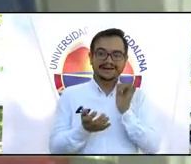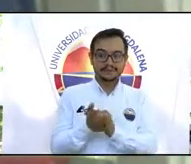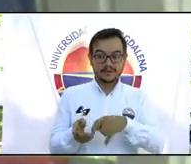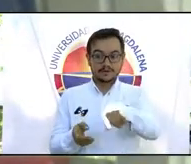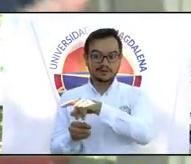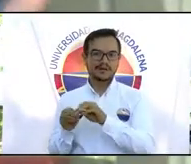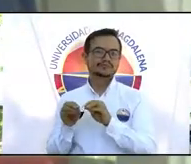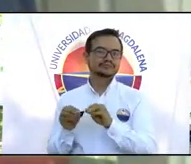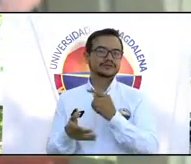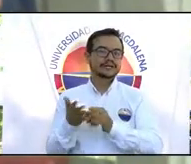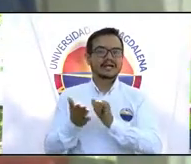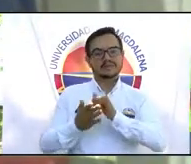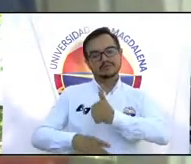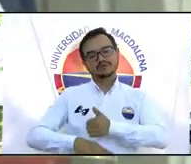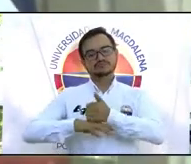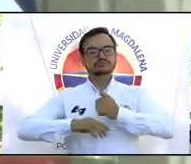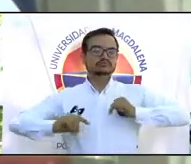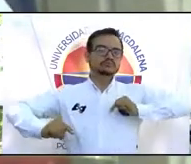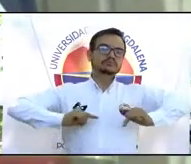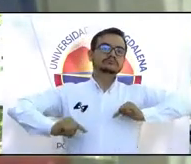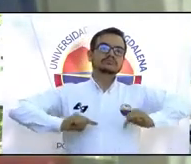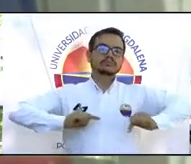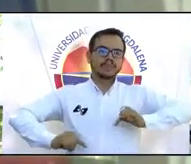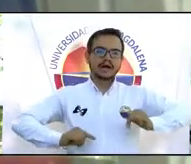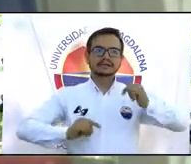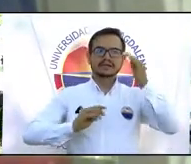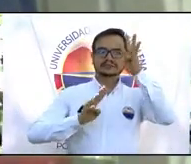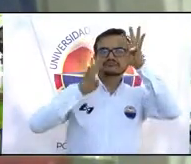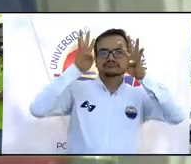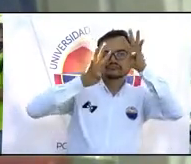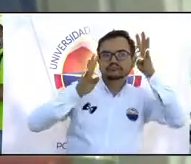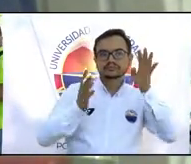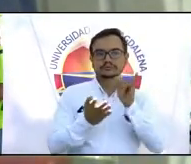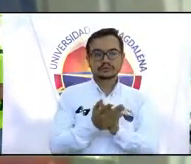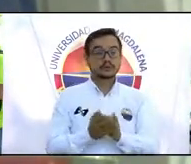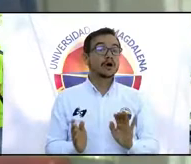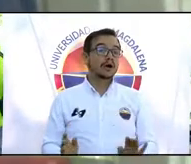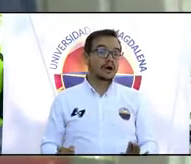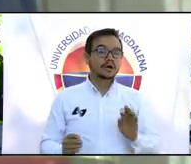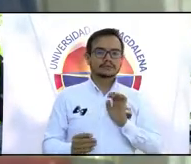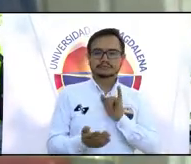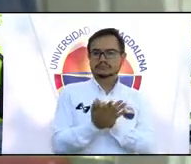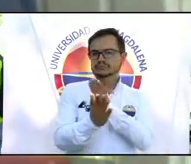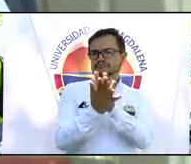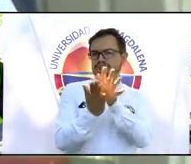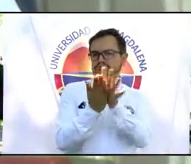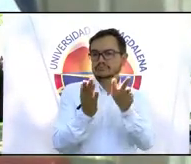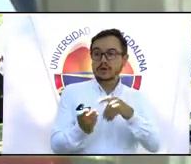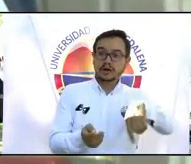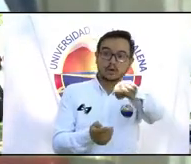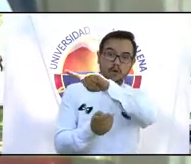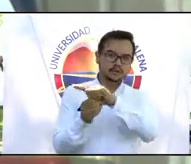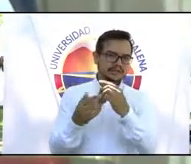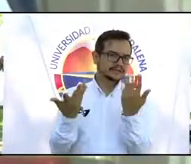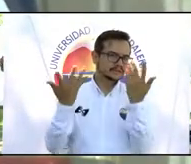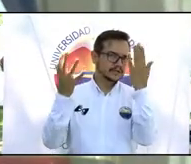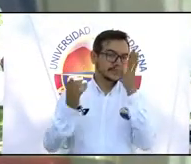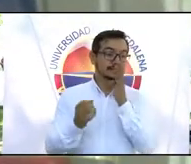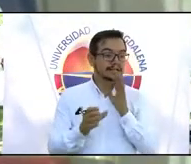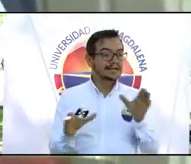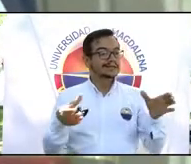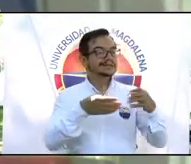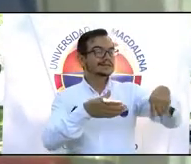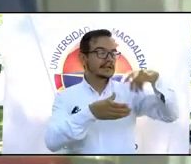componente gerencial, administrativo e innovación. Entonces, nada, yo quiero básicamente felicitar el trabajo de los profesores, de la